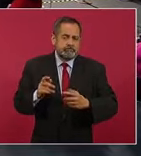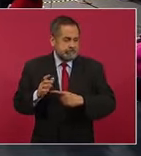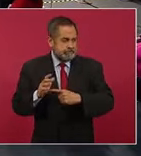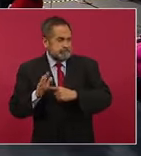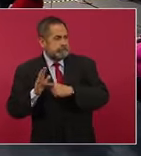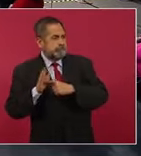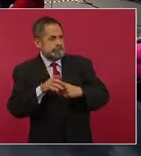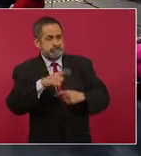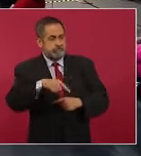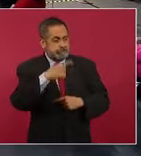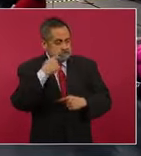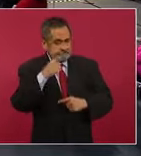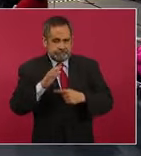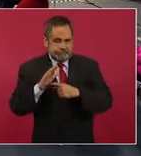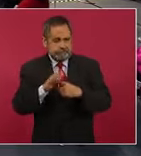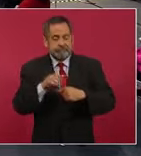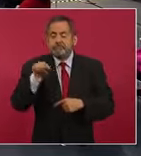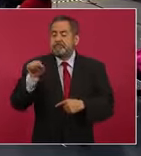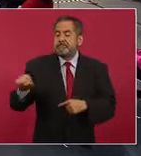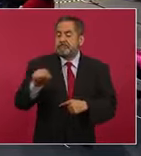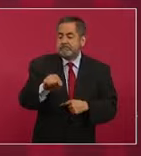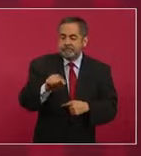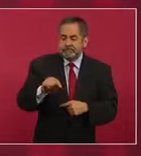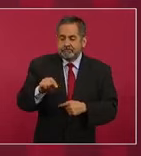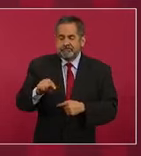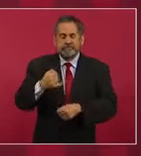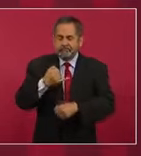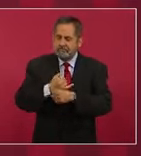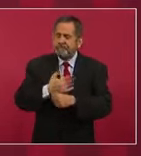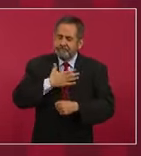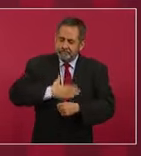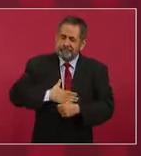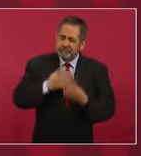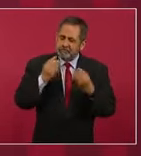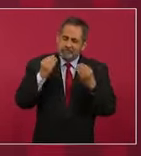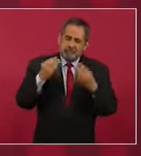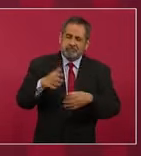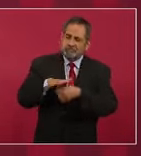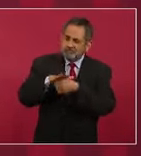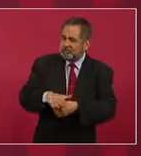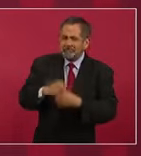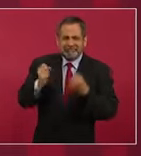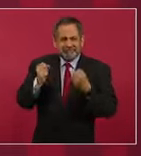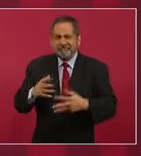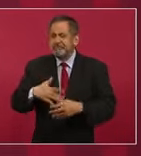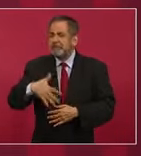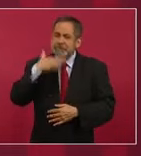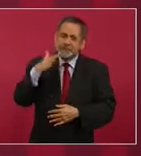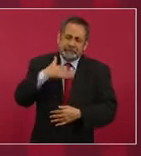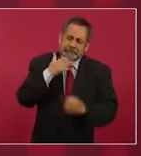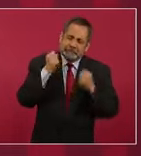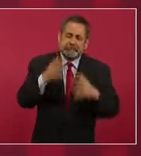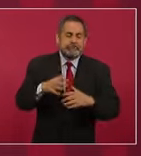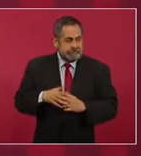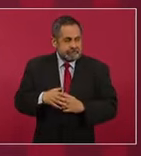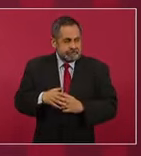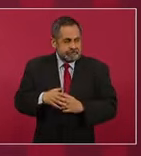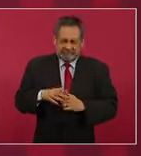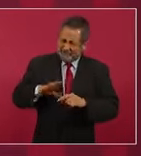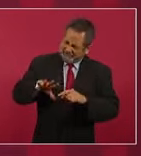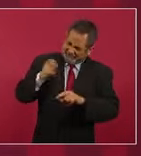demostrar de que había una realidad de injusticias, de opresión, de corrupción, y luchar